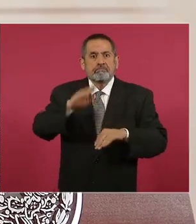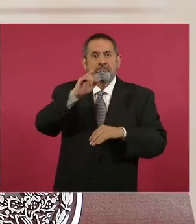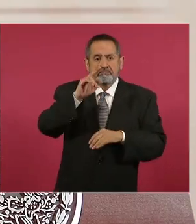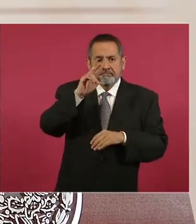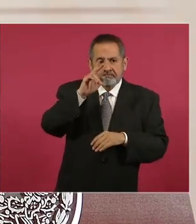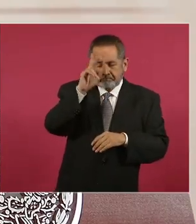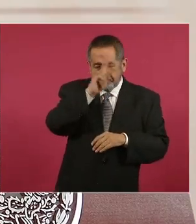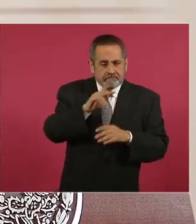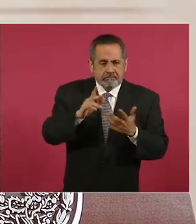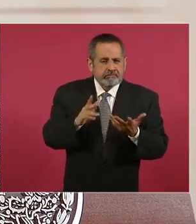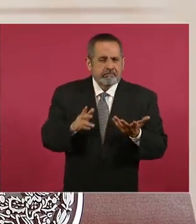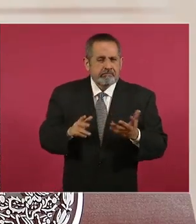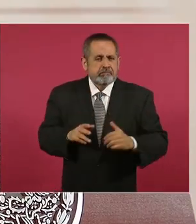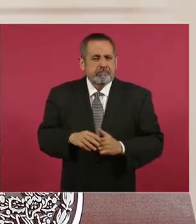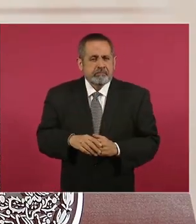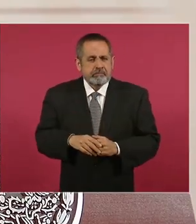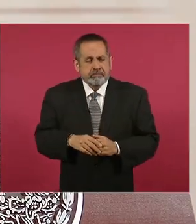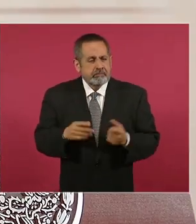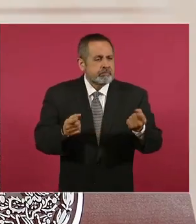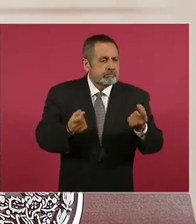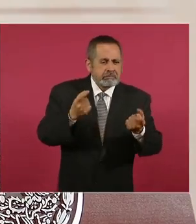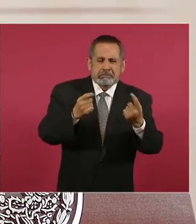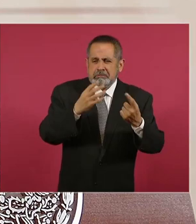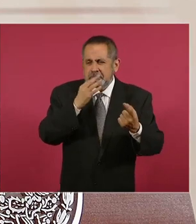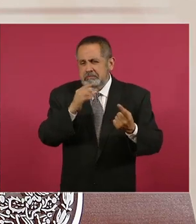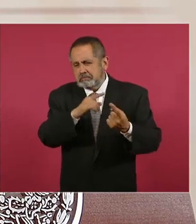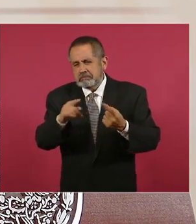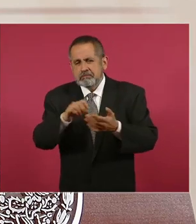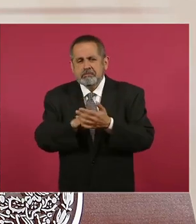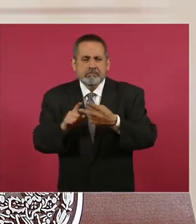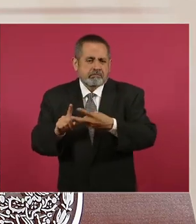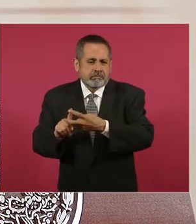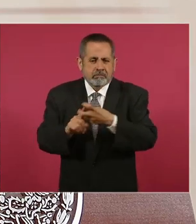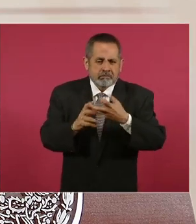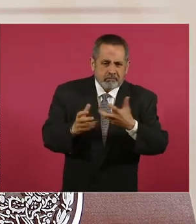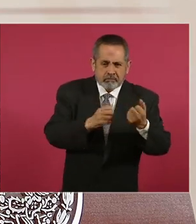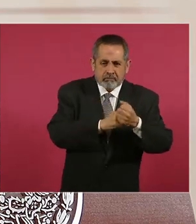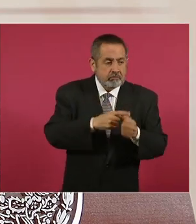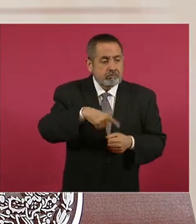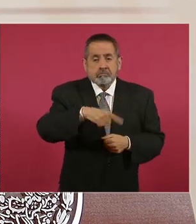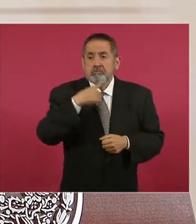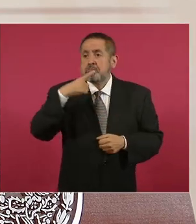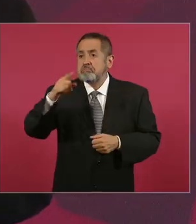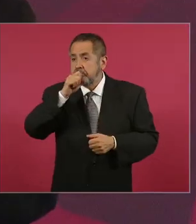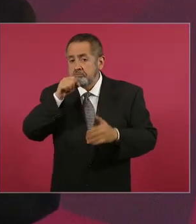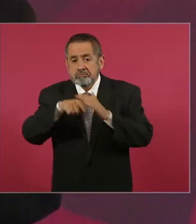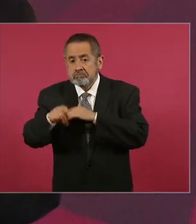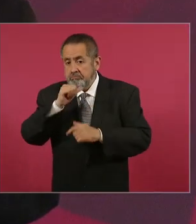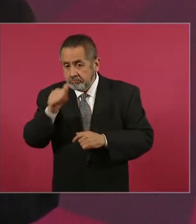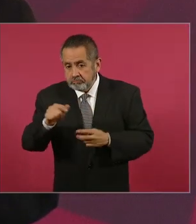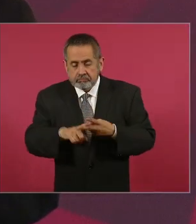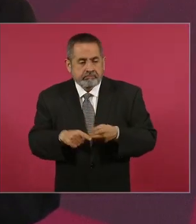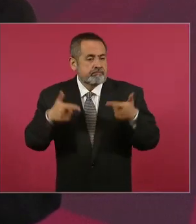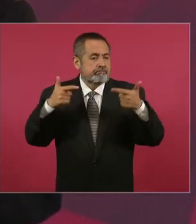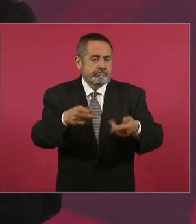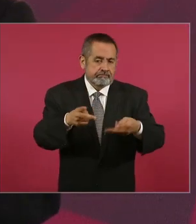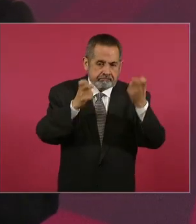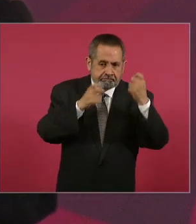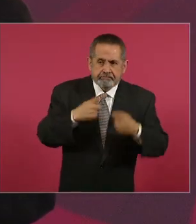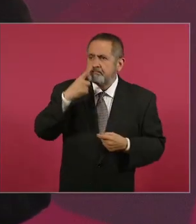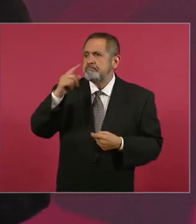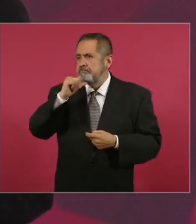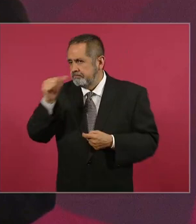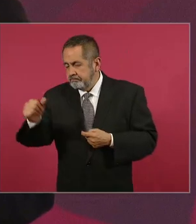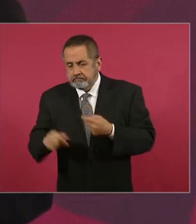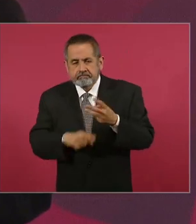sea, hay delitos como secuestro que no se denuncian, los robos muchas veces no se